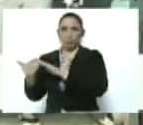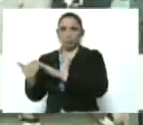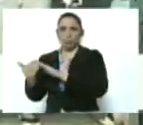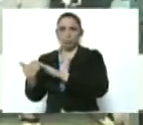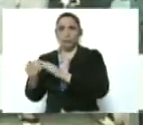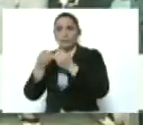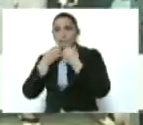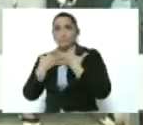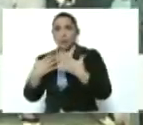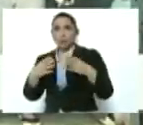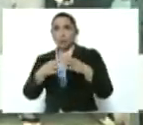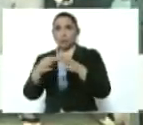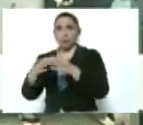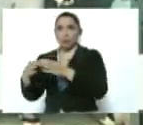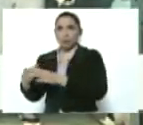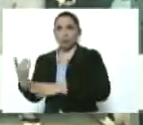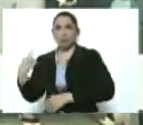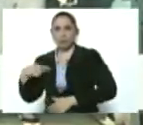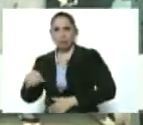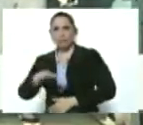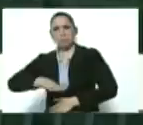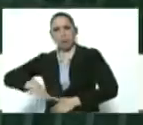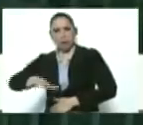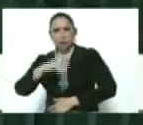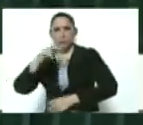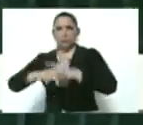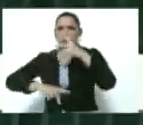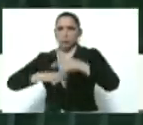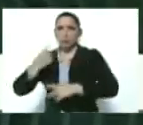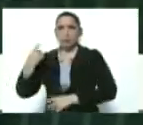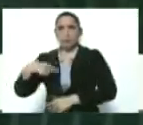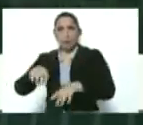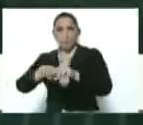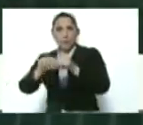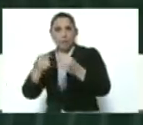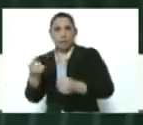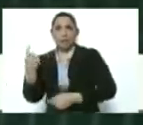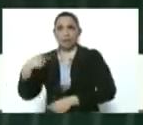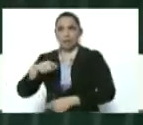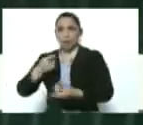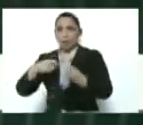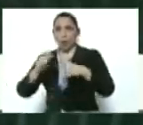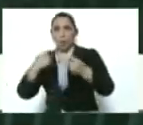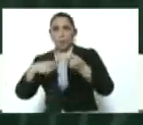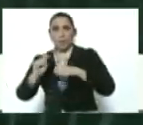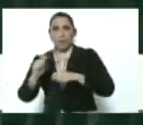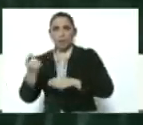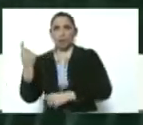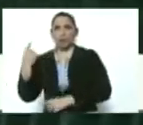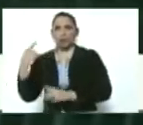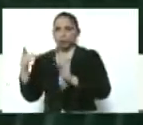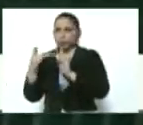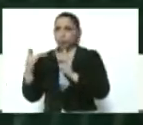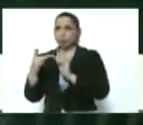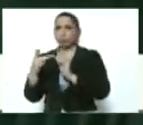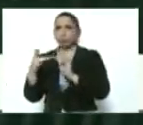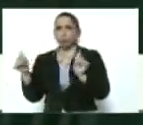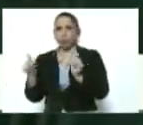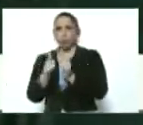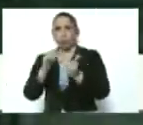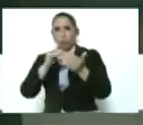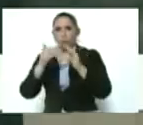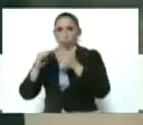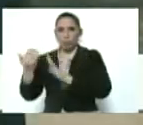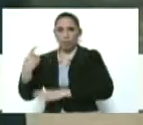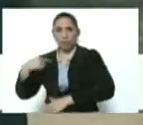bien organizada que tienen los patios productivos que tienen la panadería que tiene el comercio que se vincula con la con la comunidad que